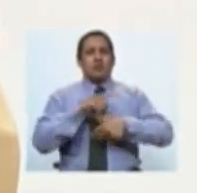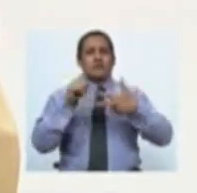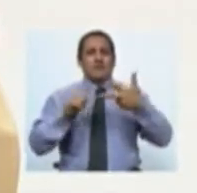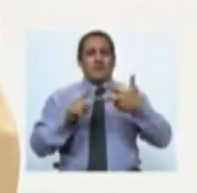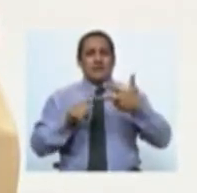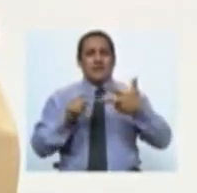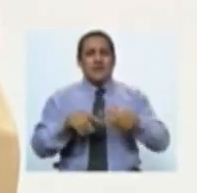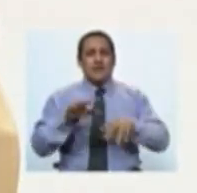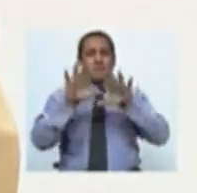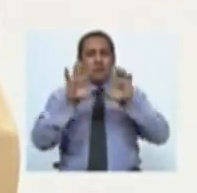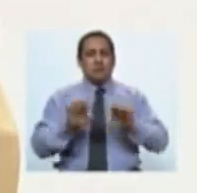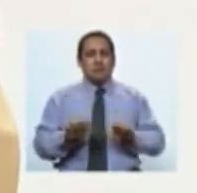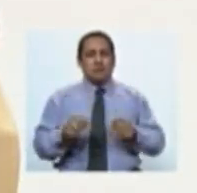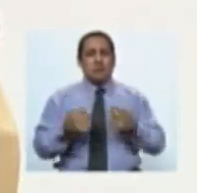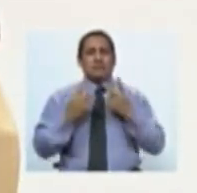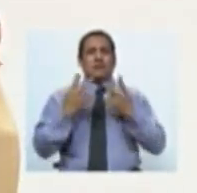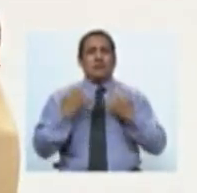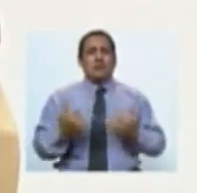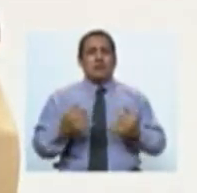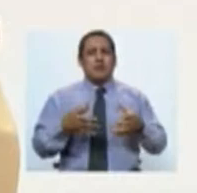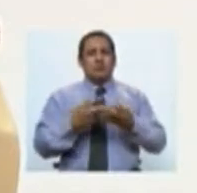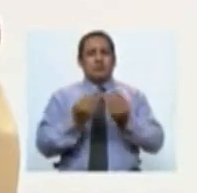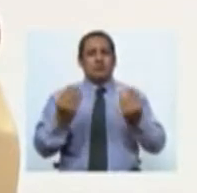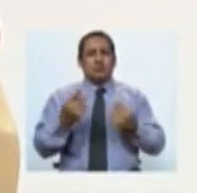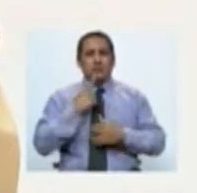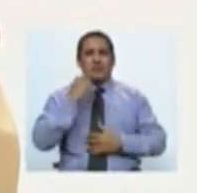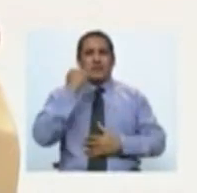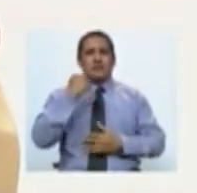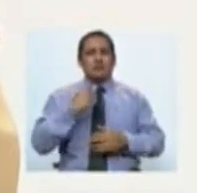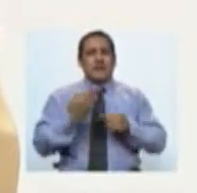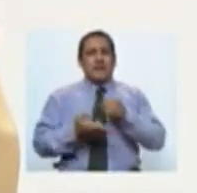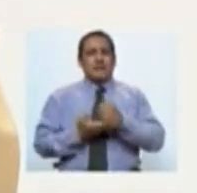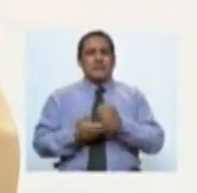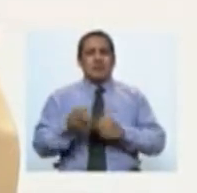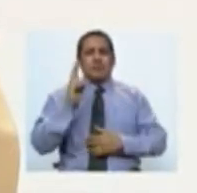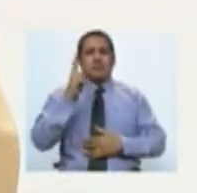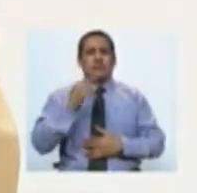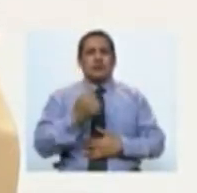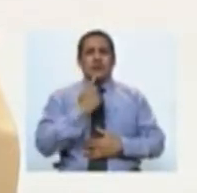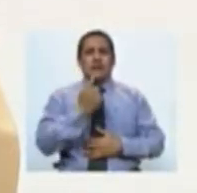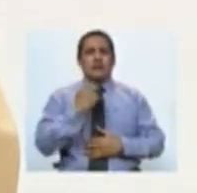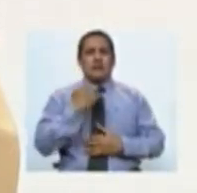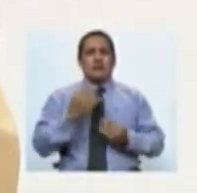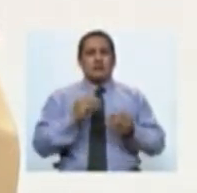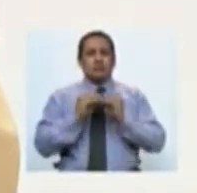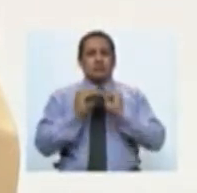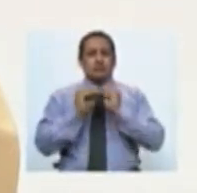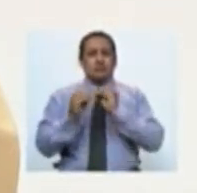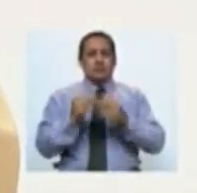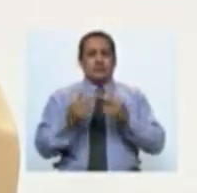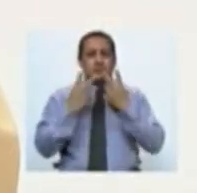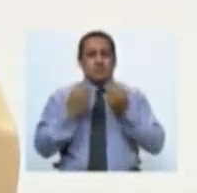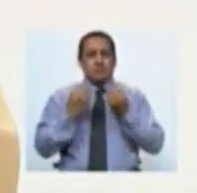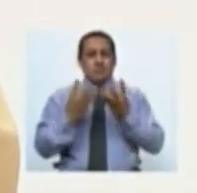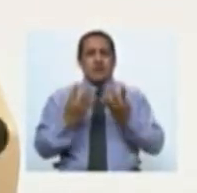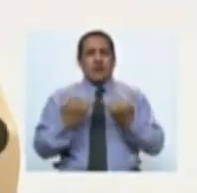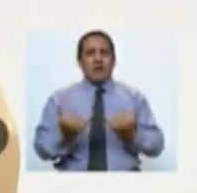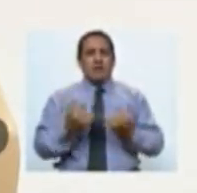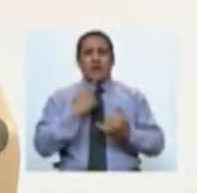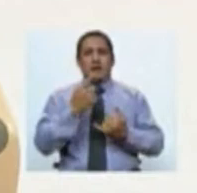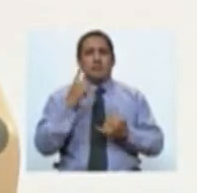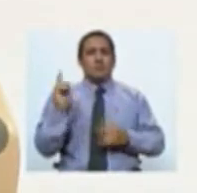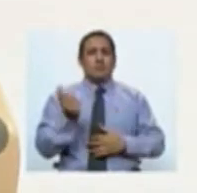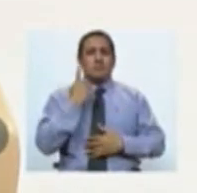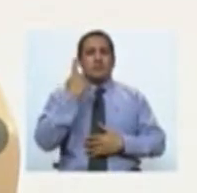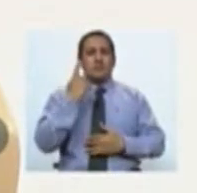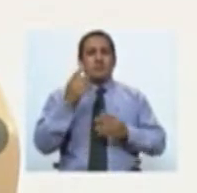triple evaluación, entonces los derechos y las garantías de los profesores estarían cubiertas, ¿no? De acuerdo. Entonces, ese